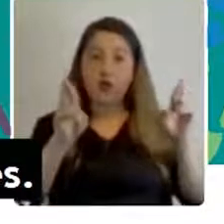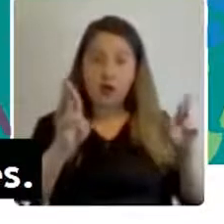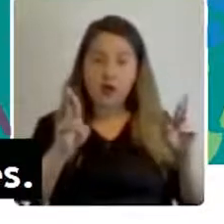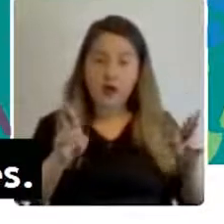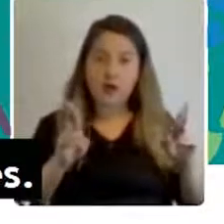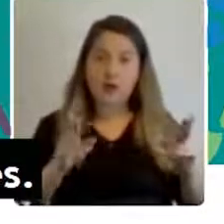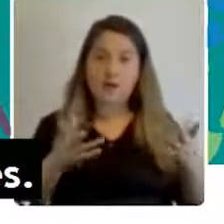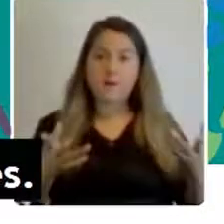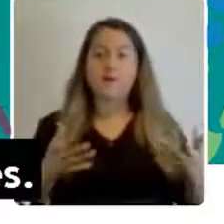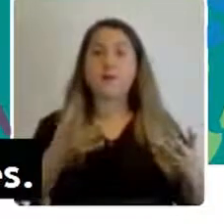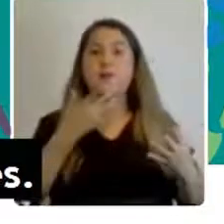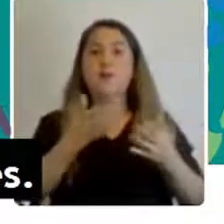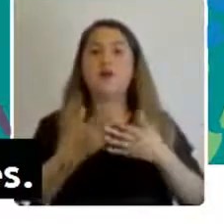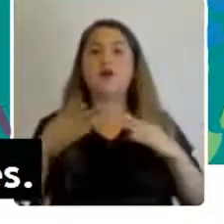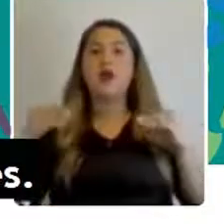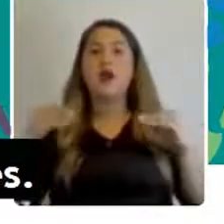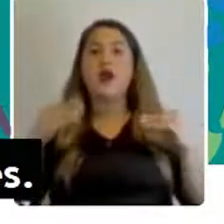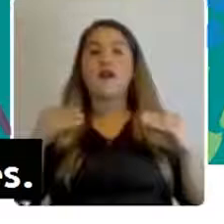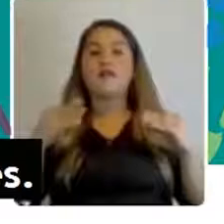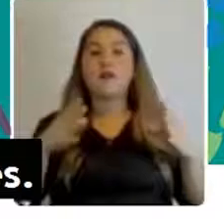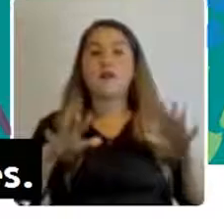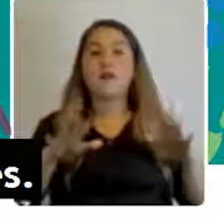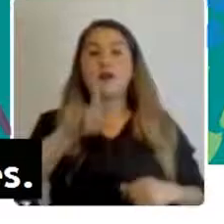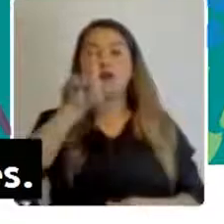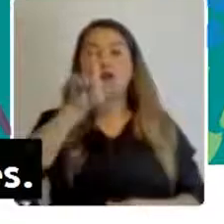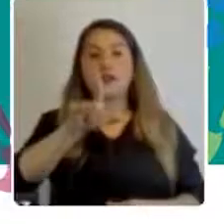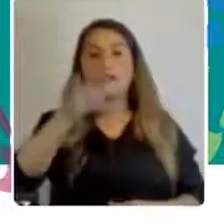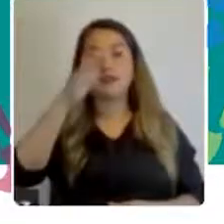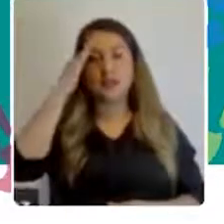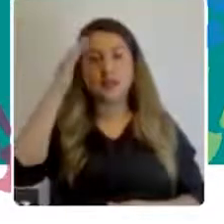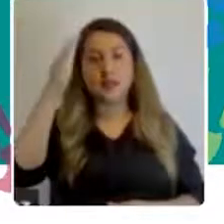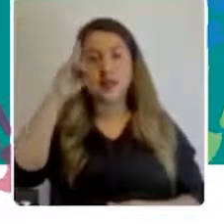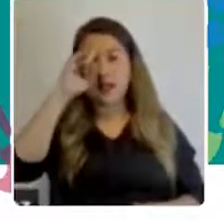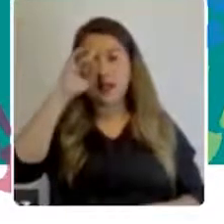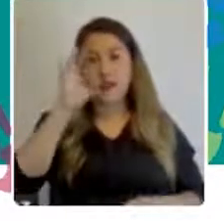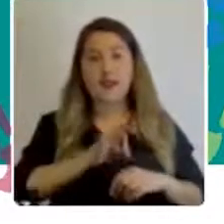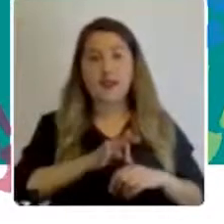porque hablamos de aproximadamente 7.000 enfermedades.